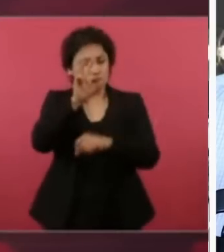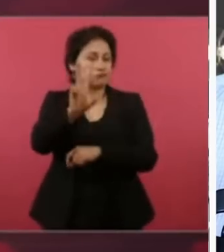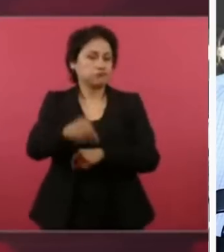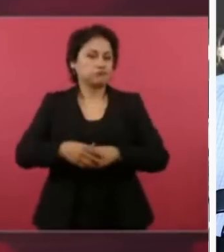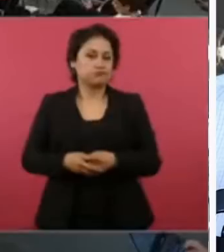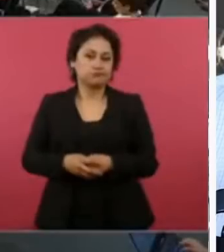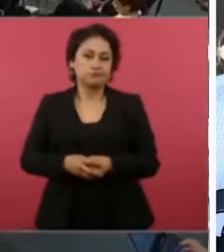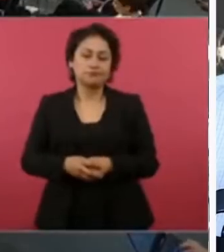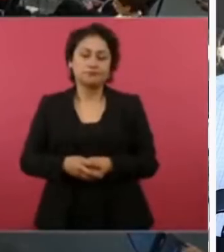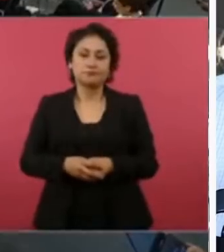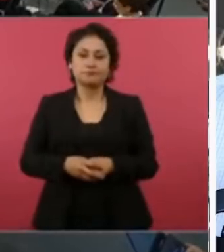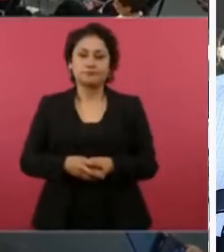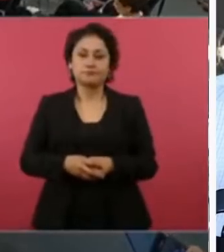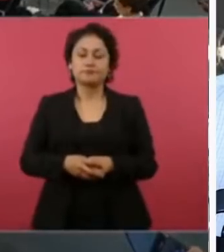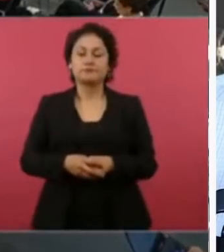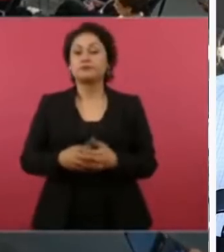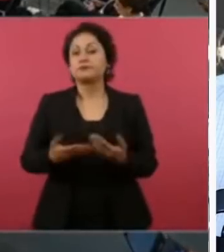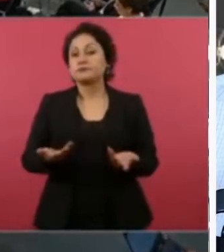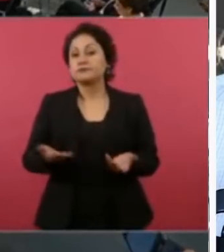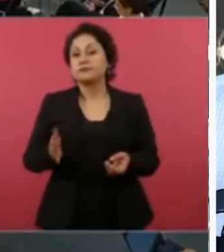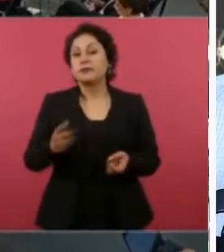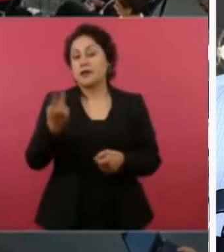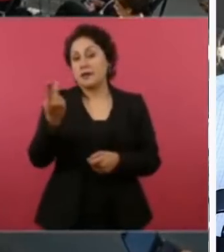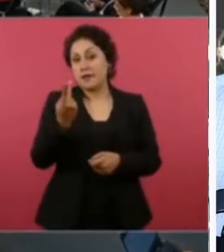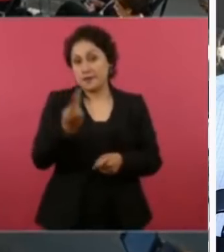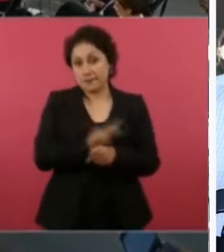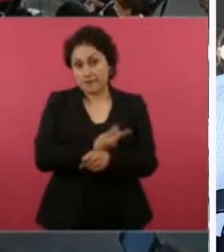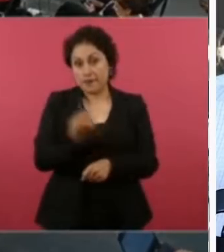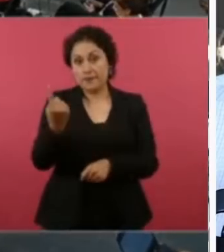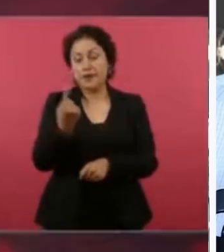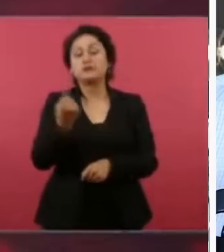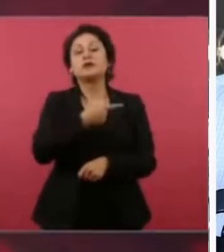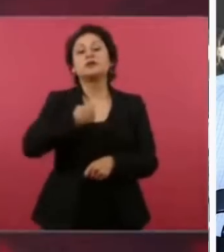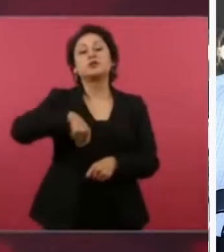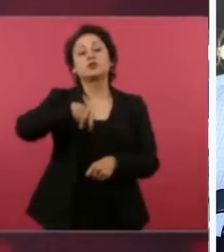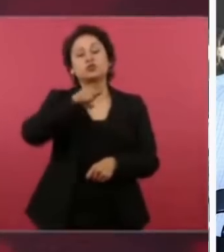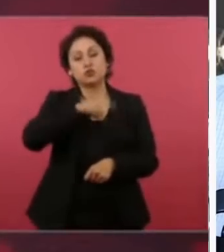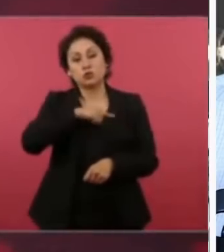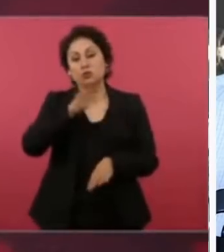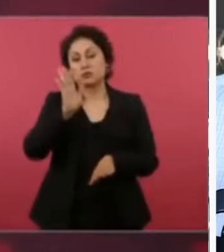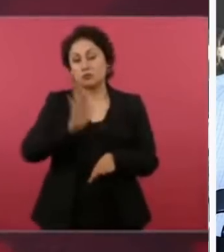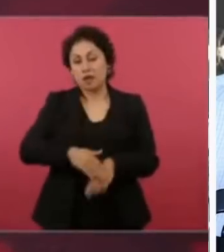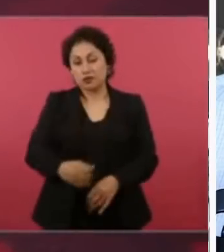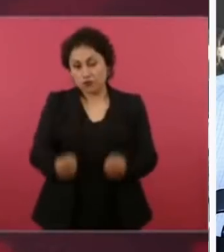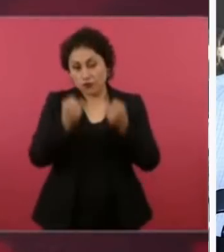El hecho es que intensificamos nosotros los programas